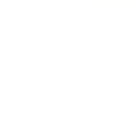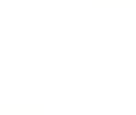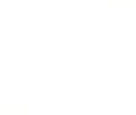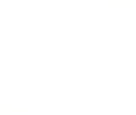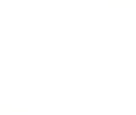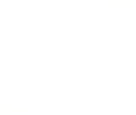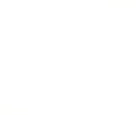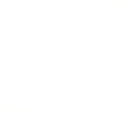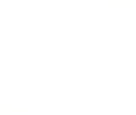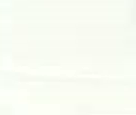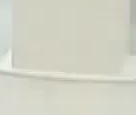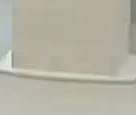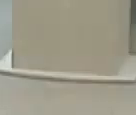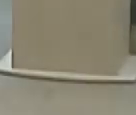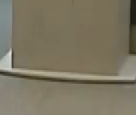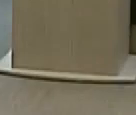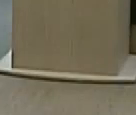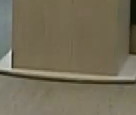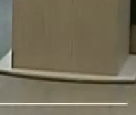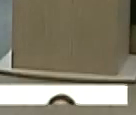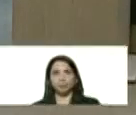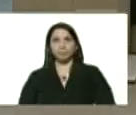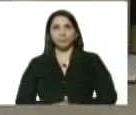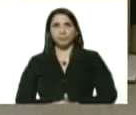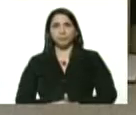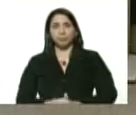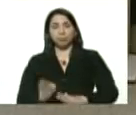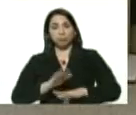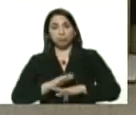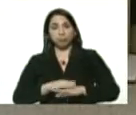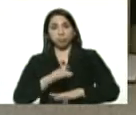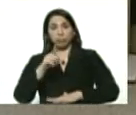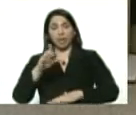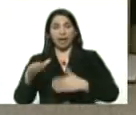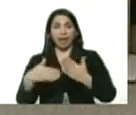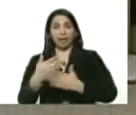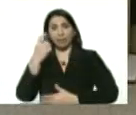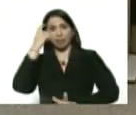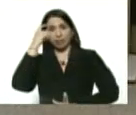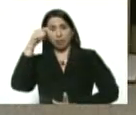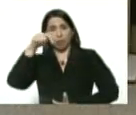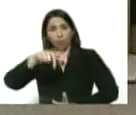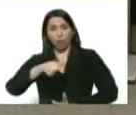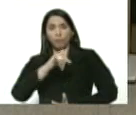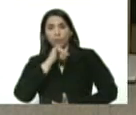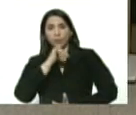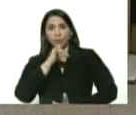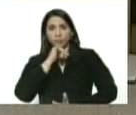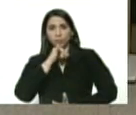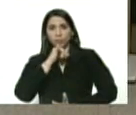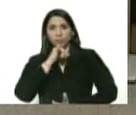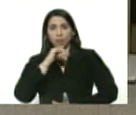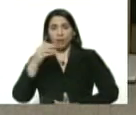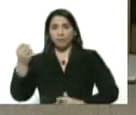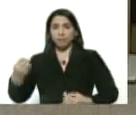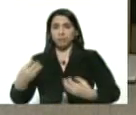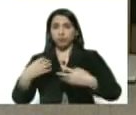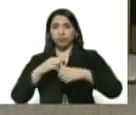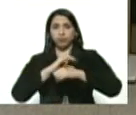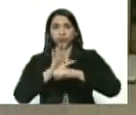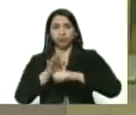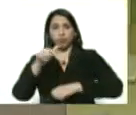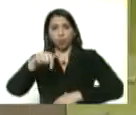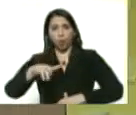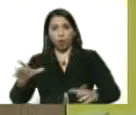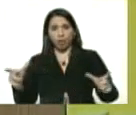y la guaira este la situación al día de hoy de inflexión por kobe 19 hoy